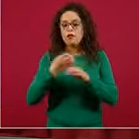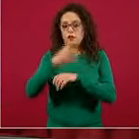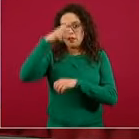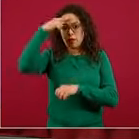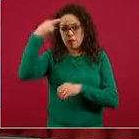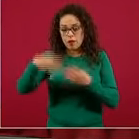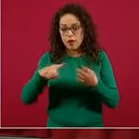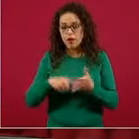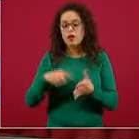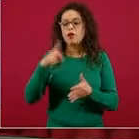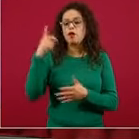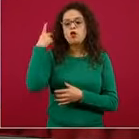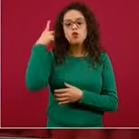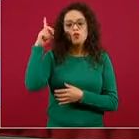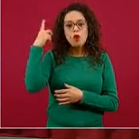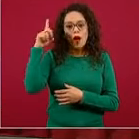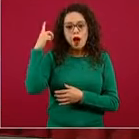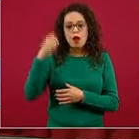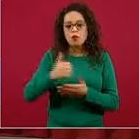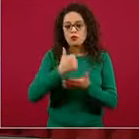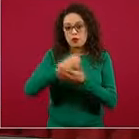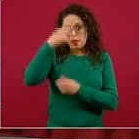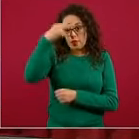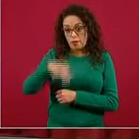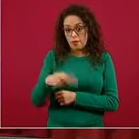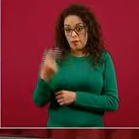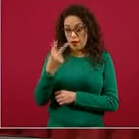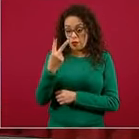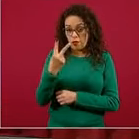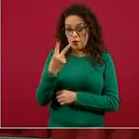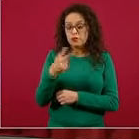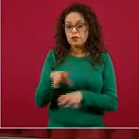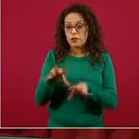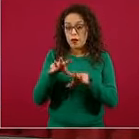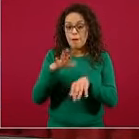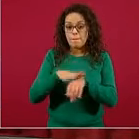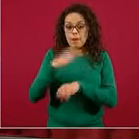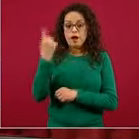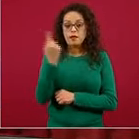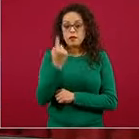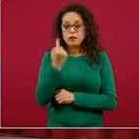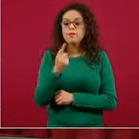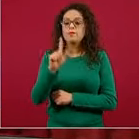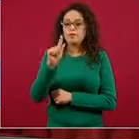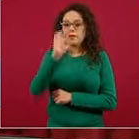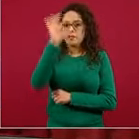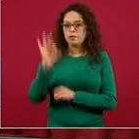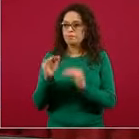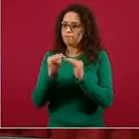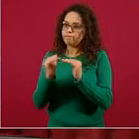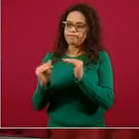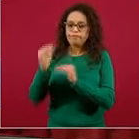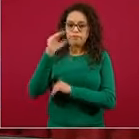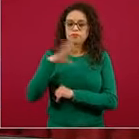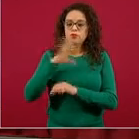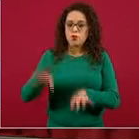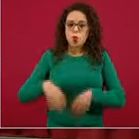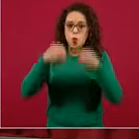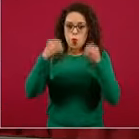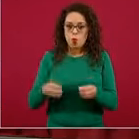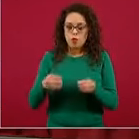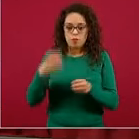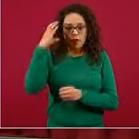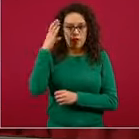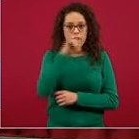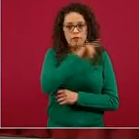2, Durango y Ciudad de México, que tendrían inclusive esta ocupación por encima del 70%. Todas estas entidades,